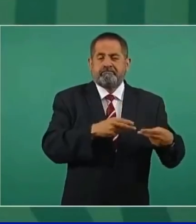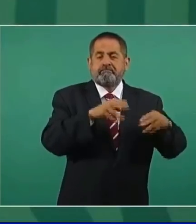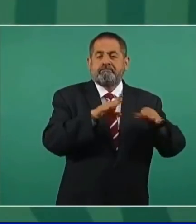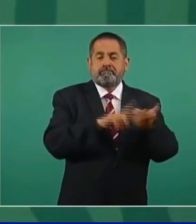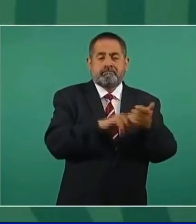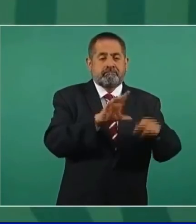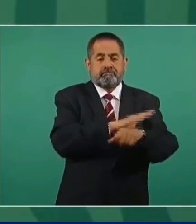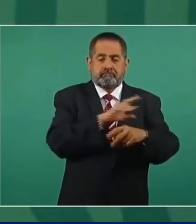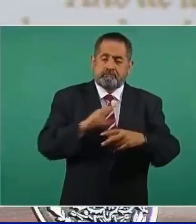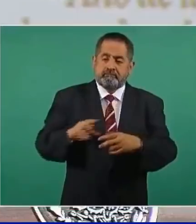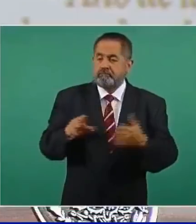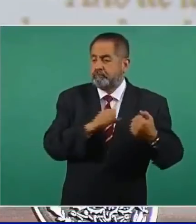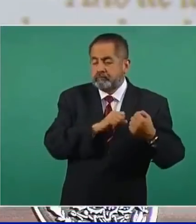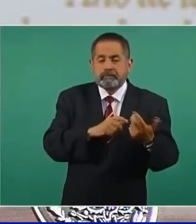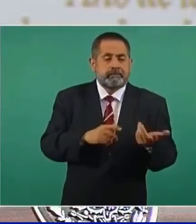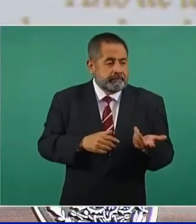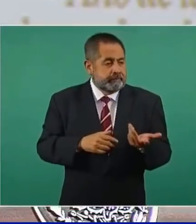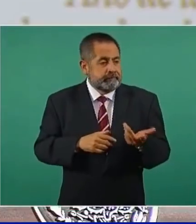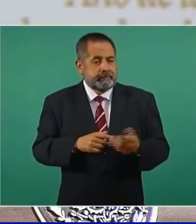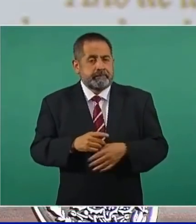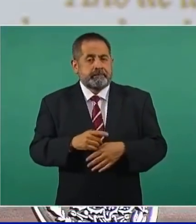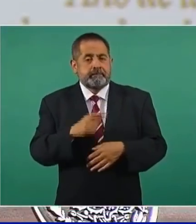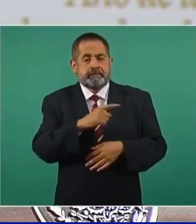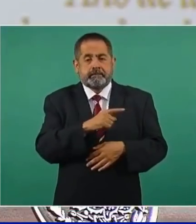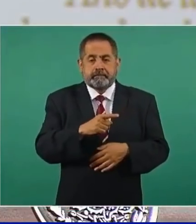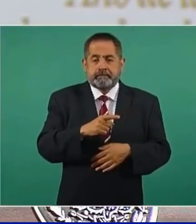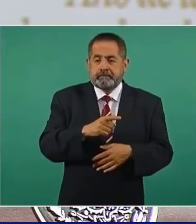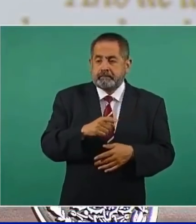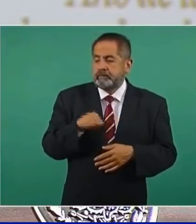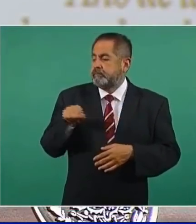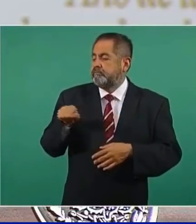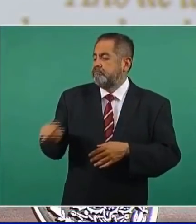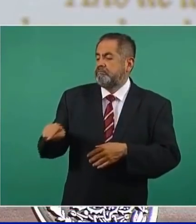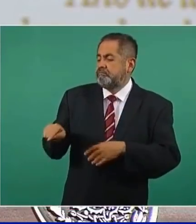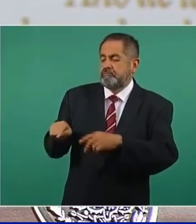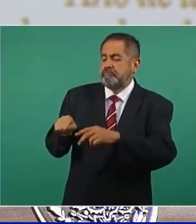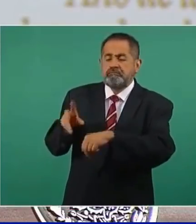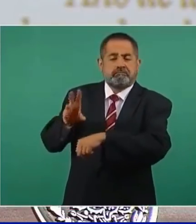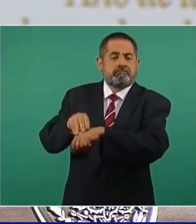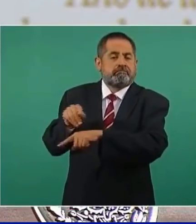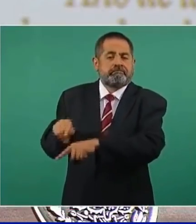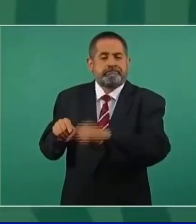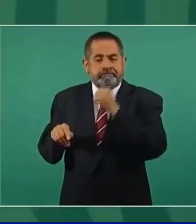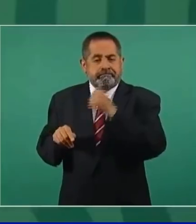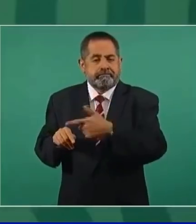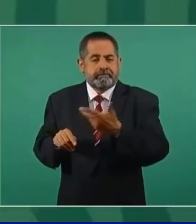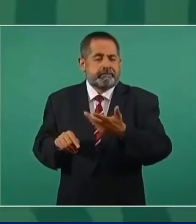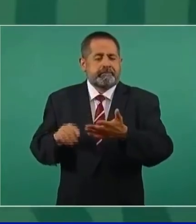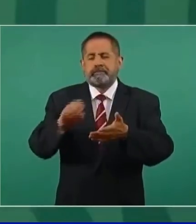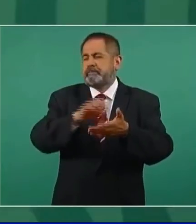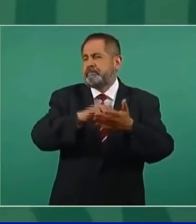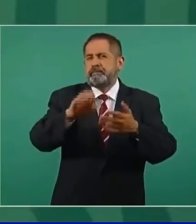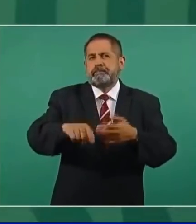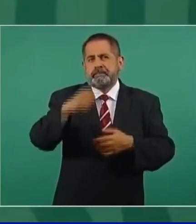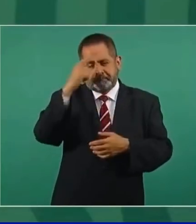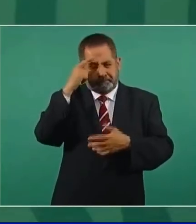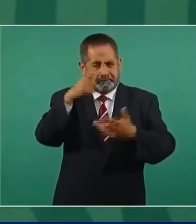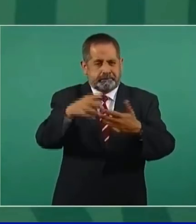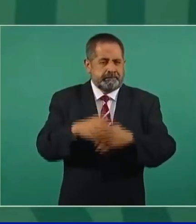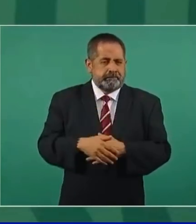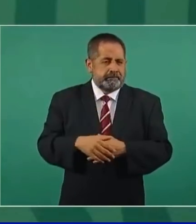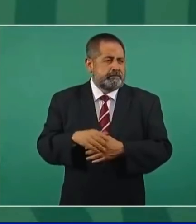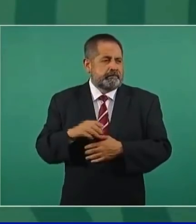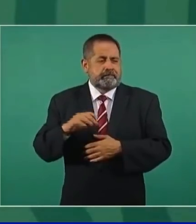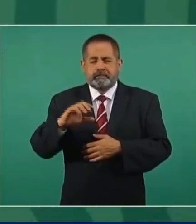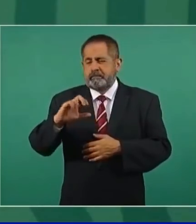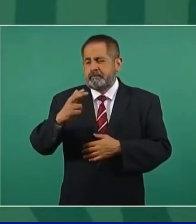se subutilizaban las hidroeléctricas. Si una planta